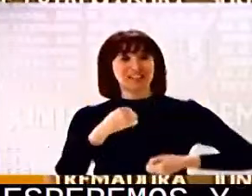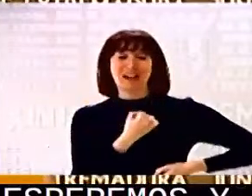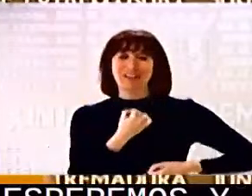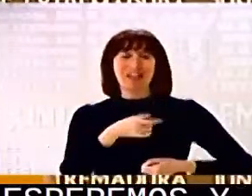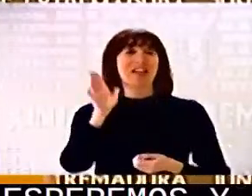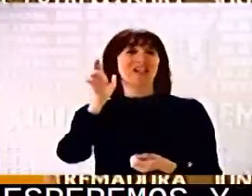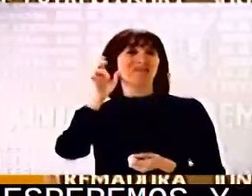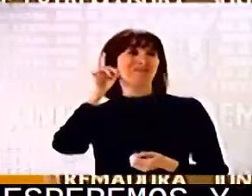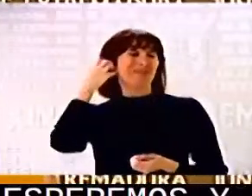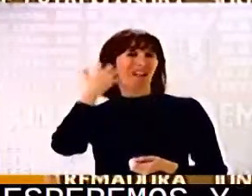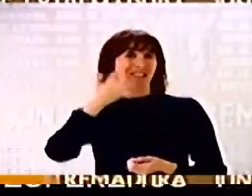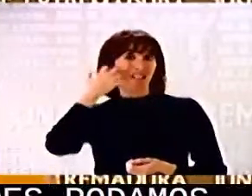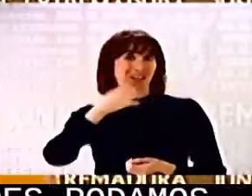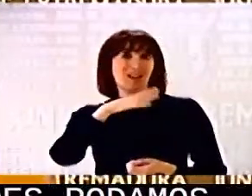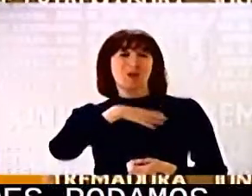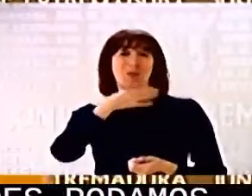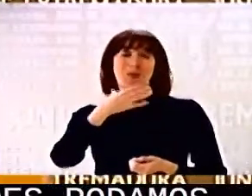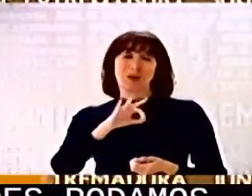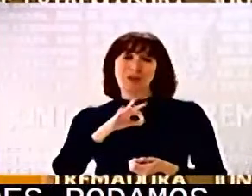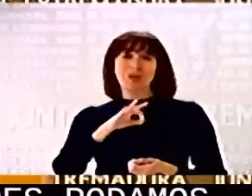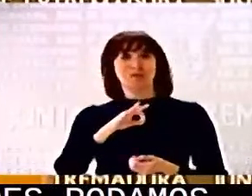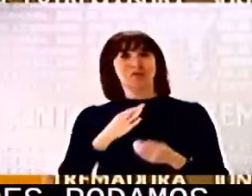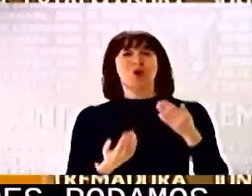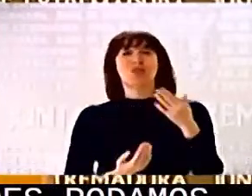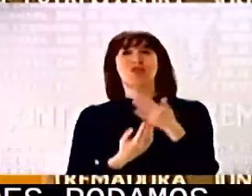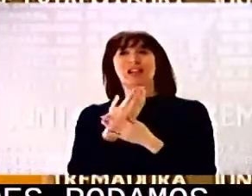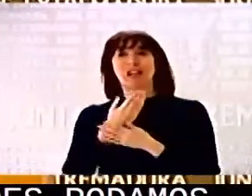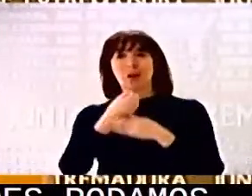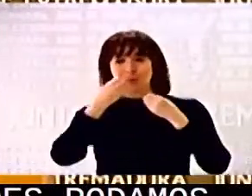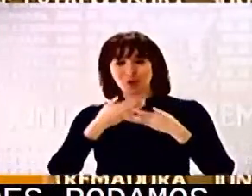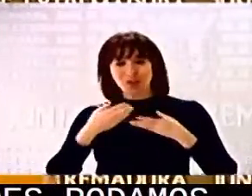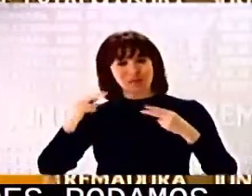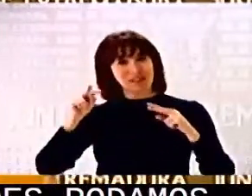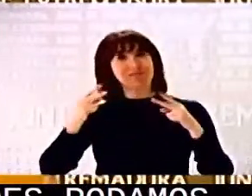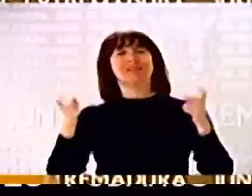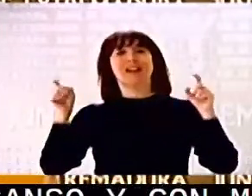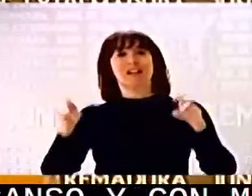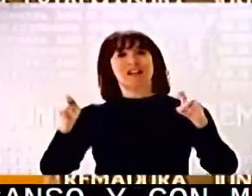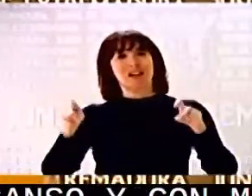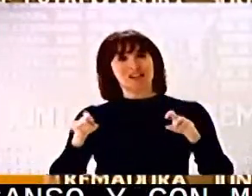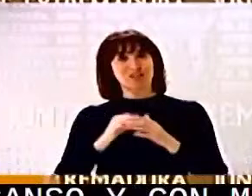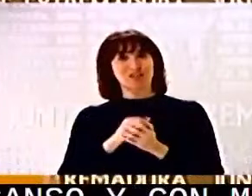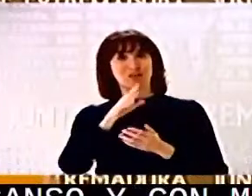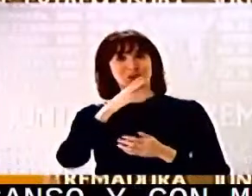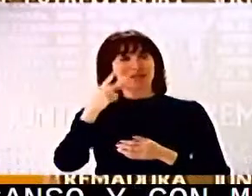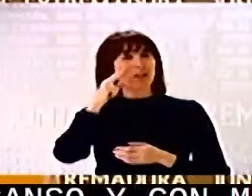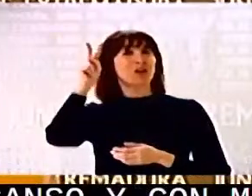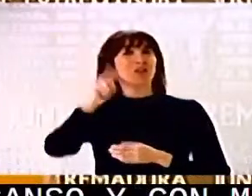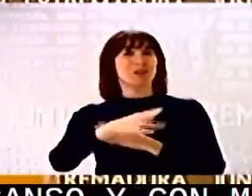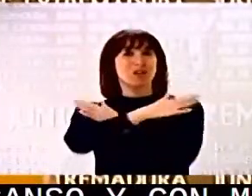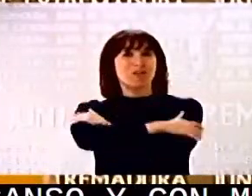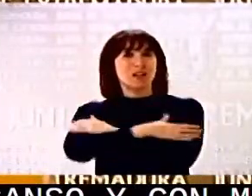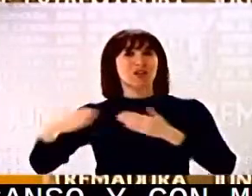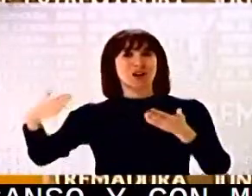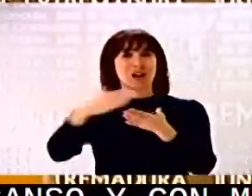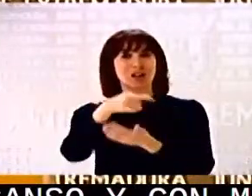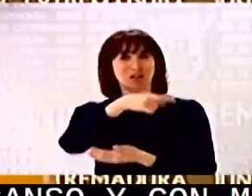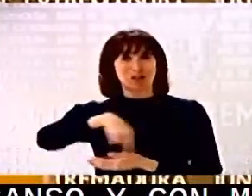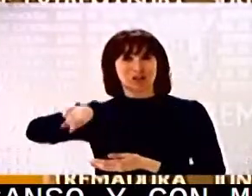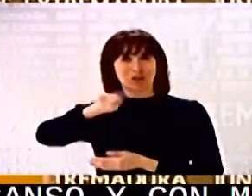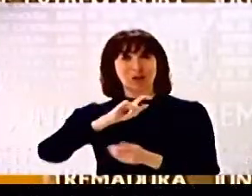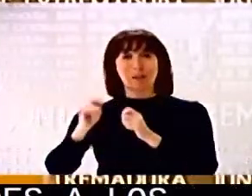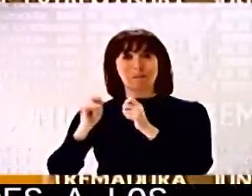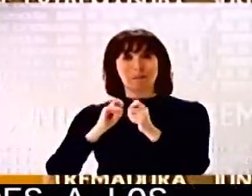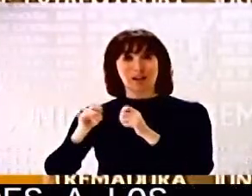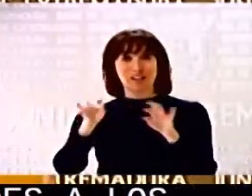Navidades podamos pasar también unos buenos días de descanso y con mi reconocimiento y abrazo a todos ustedes, a los periodistas